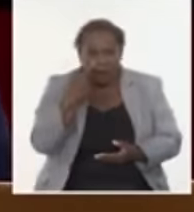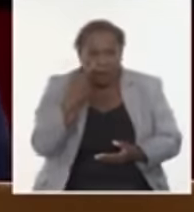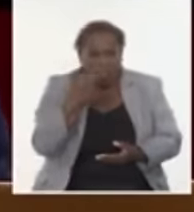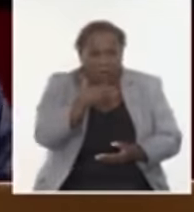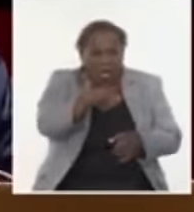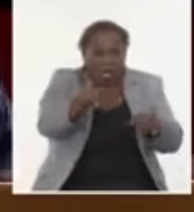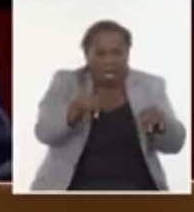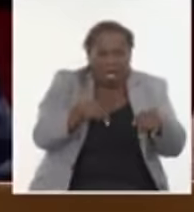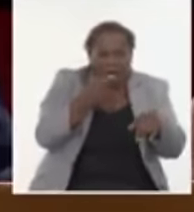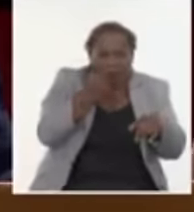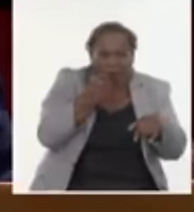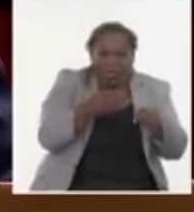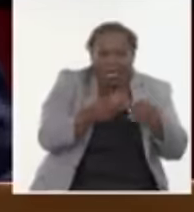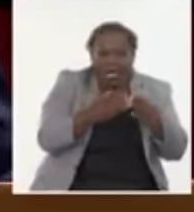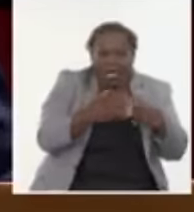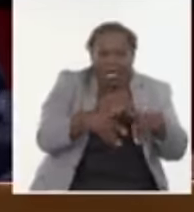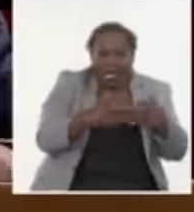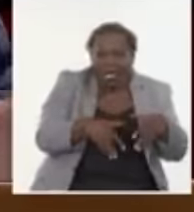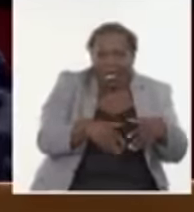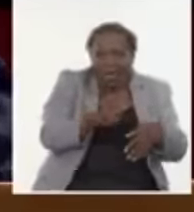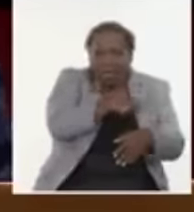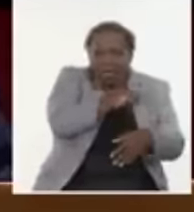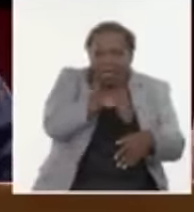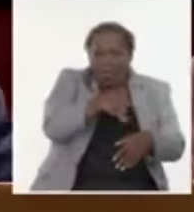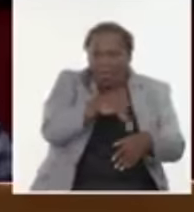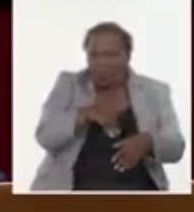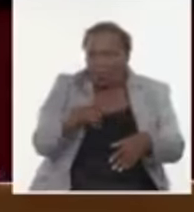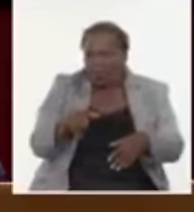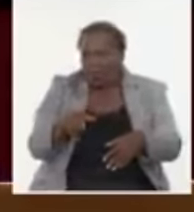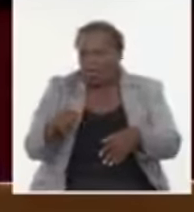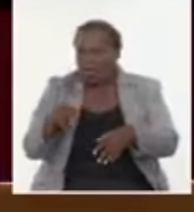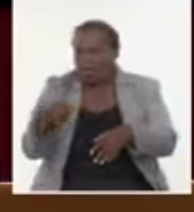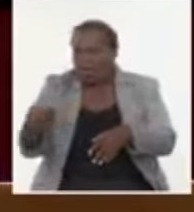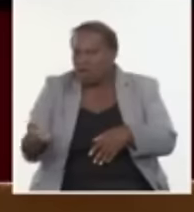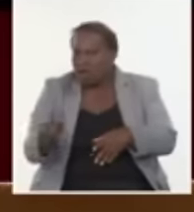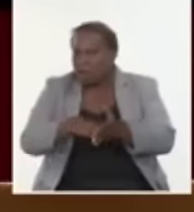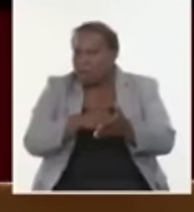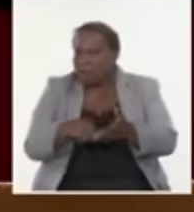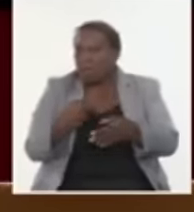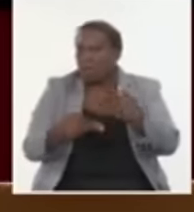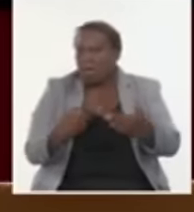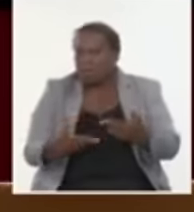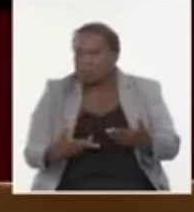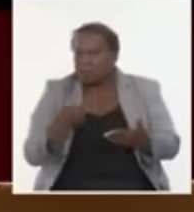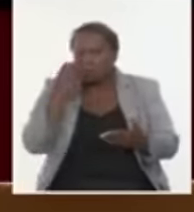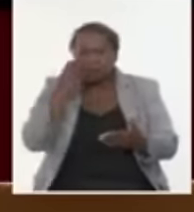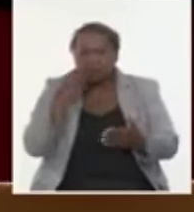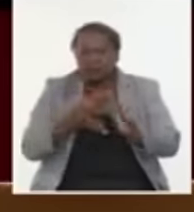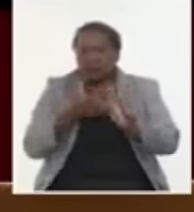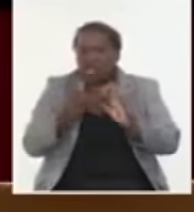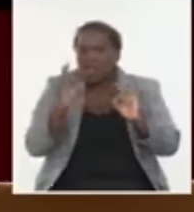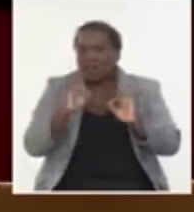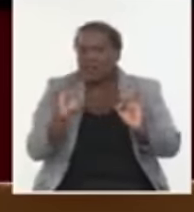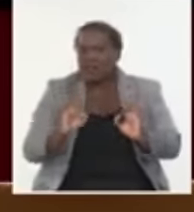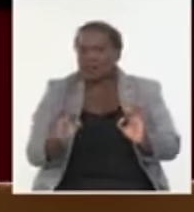lugares que se han propuesto hacer organopónicos fuera de plan, y los están haciendo. Lo están